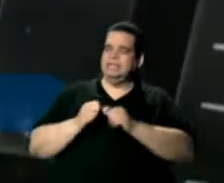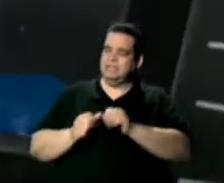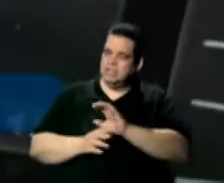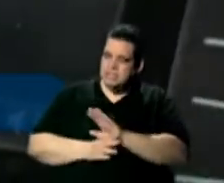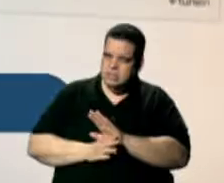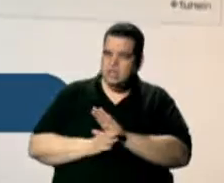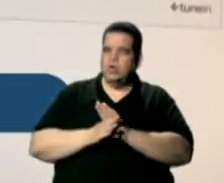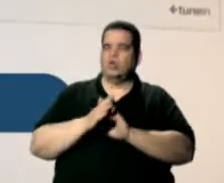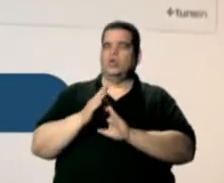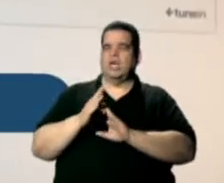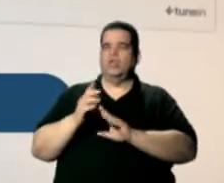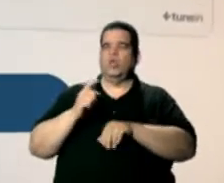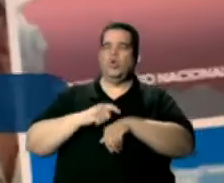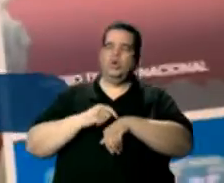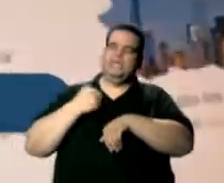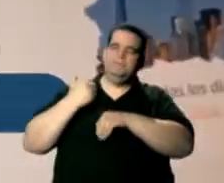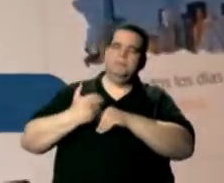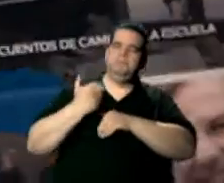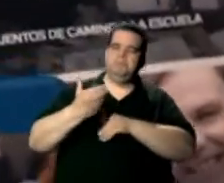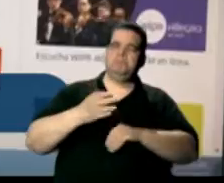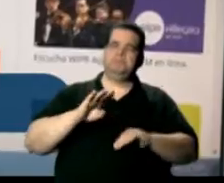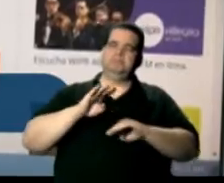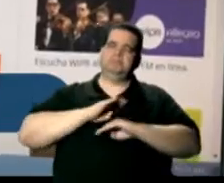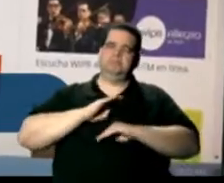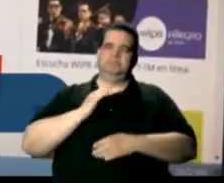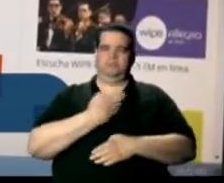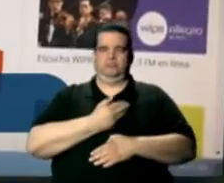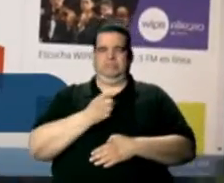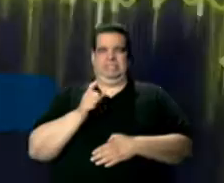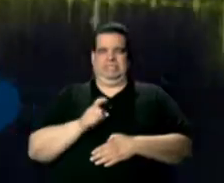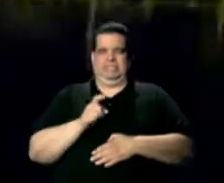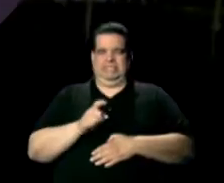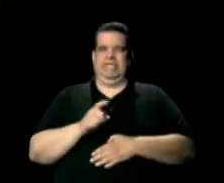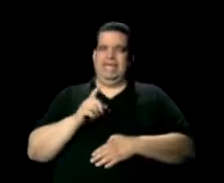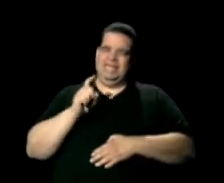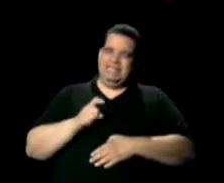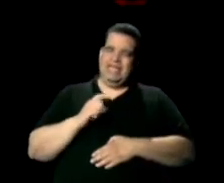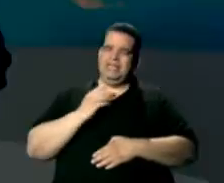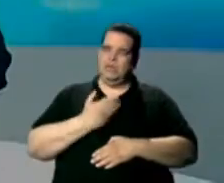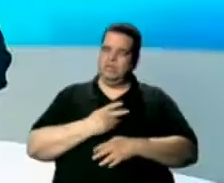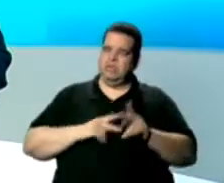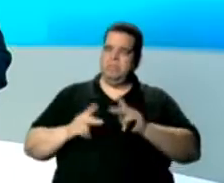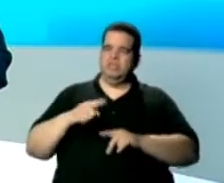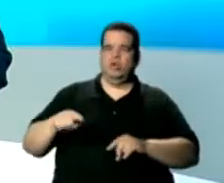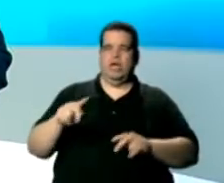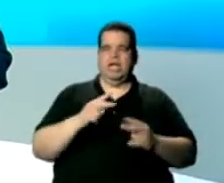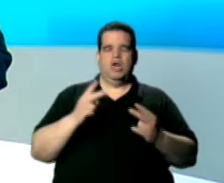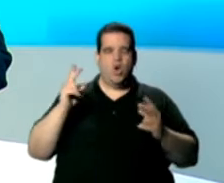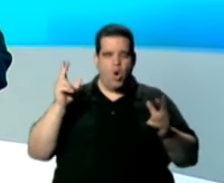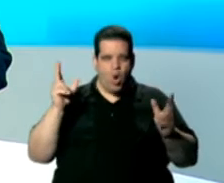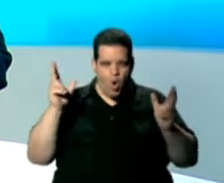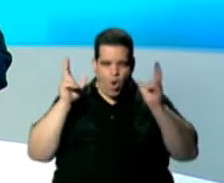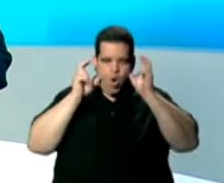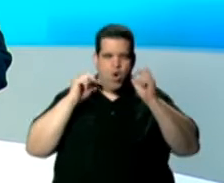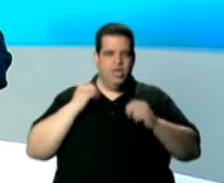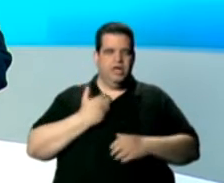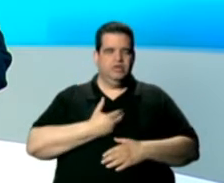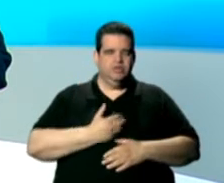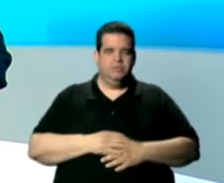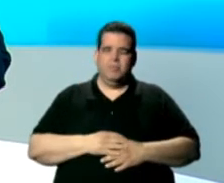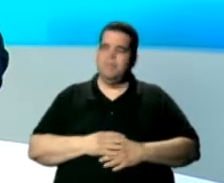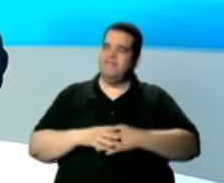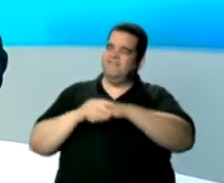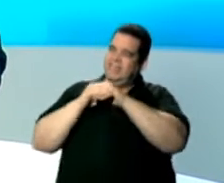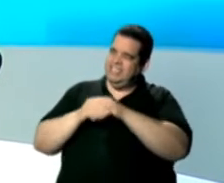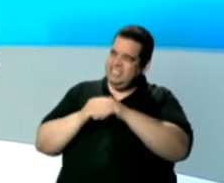con el pasar del tiempo para satisfacer las necesidades de nuestra gente. WIPR Radio. Felicitaciones a los compañeros del